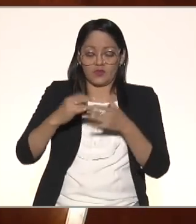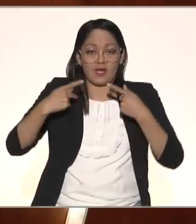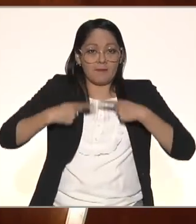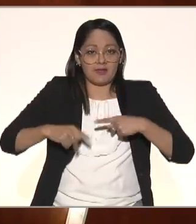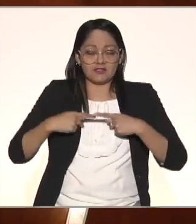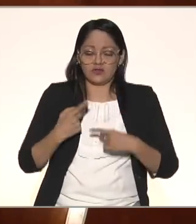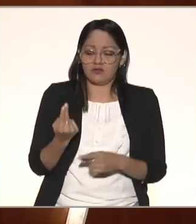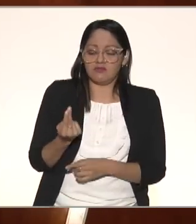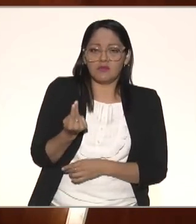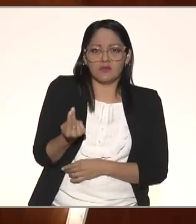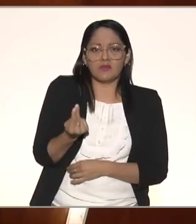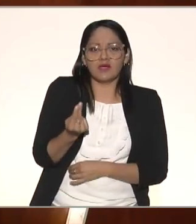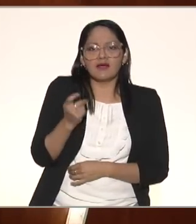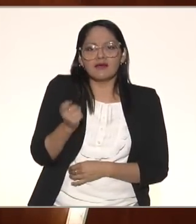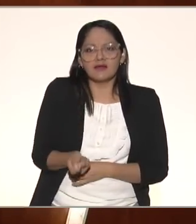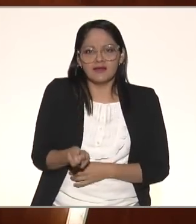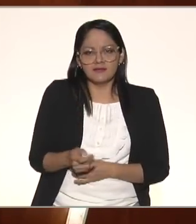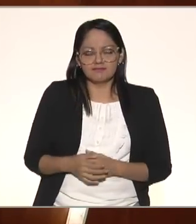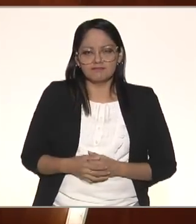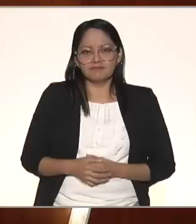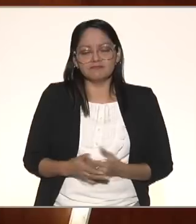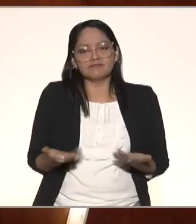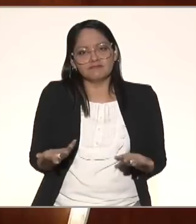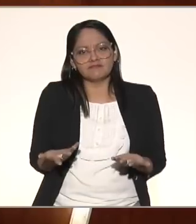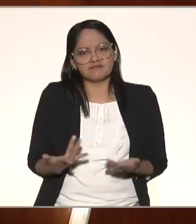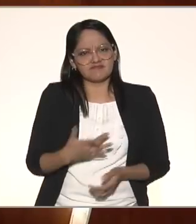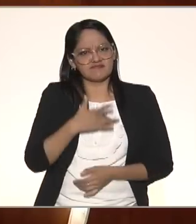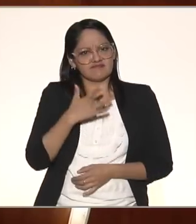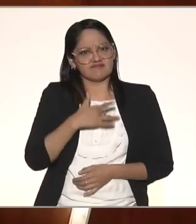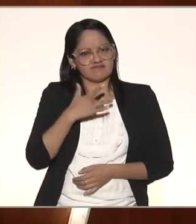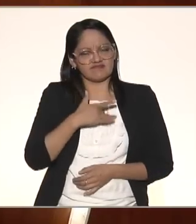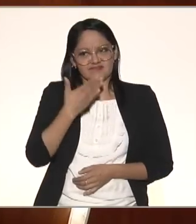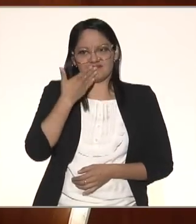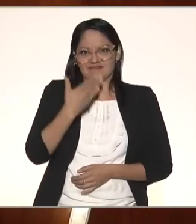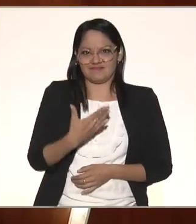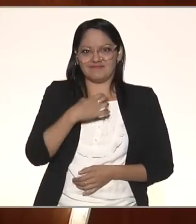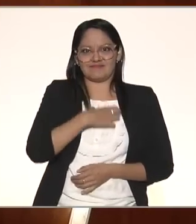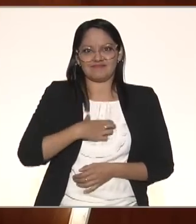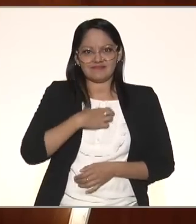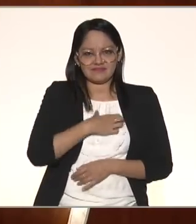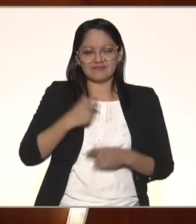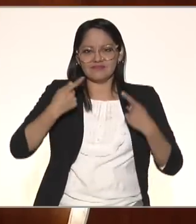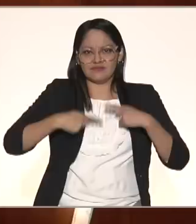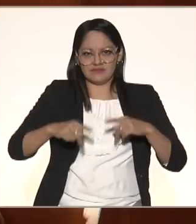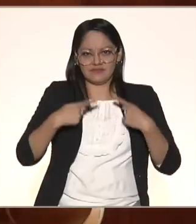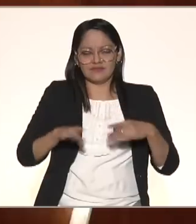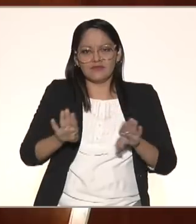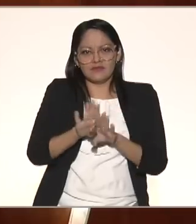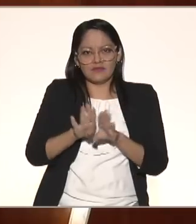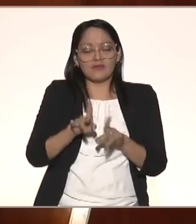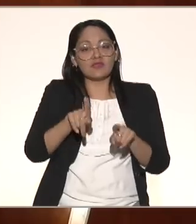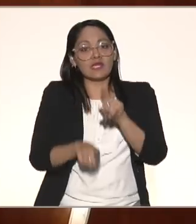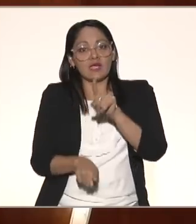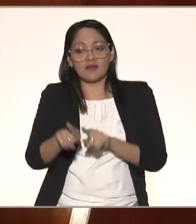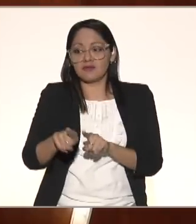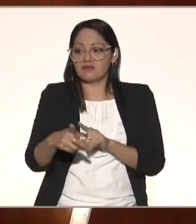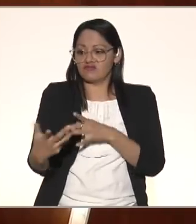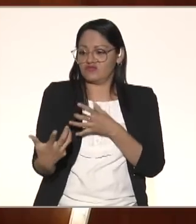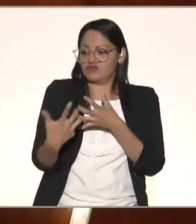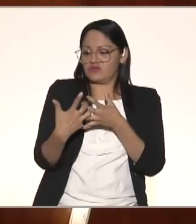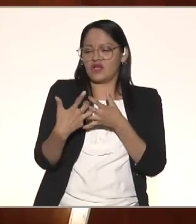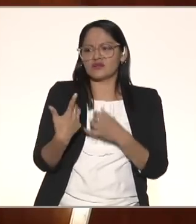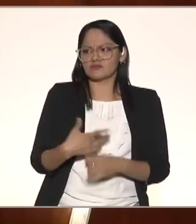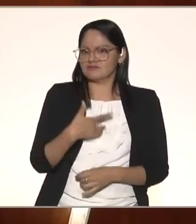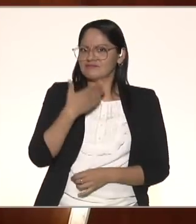específico, pues se siente muy rico estar junto a esta persona al principio. Dependo de esta persona para sentirme